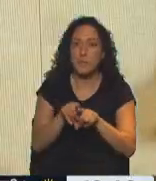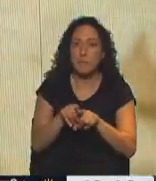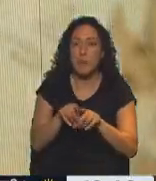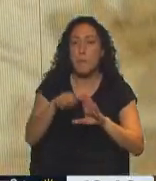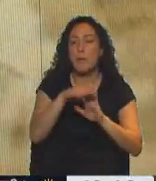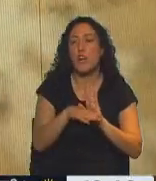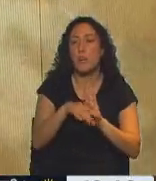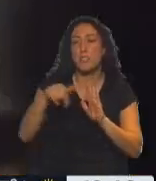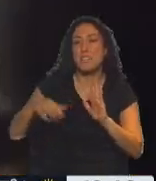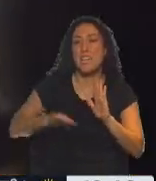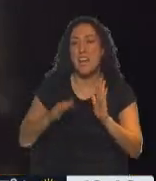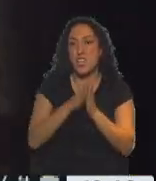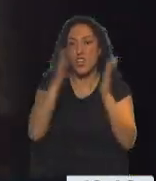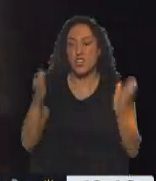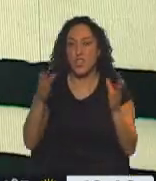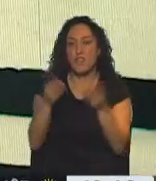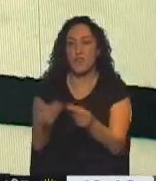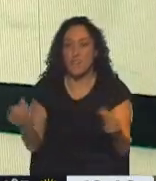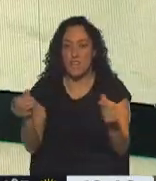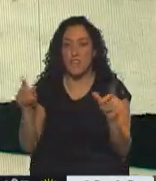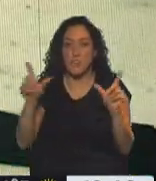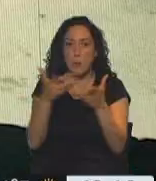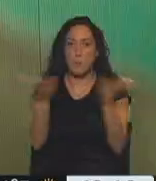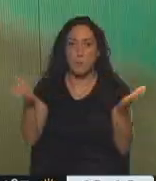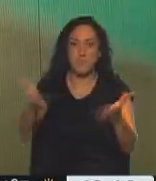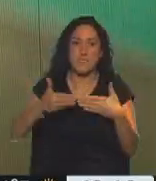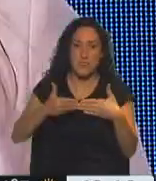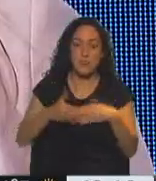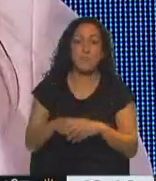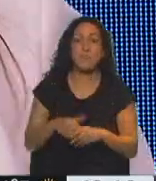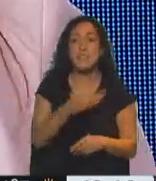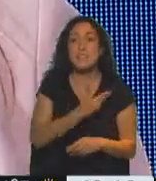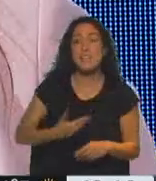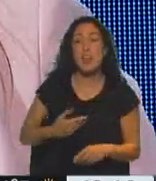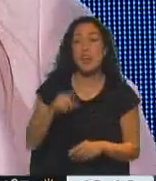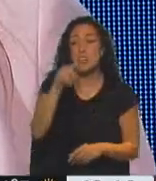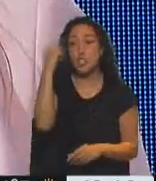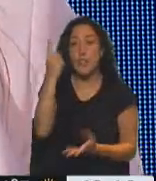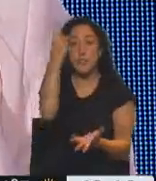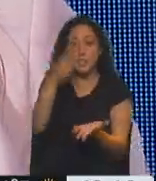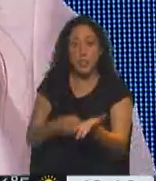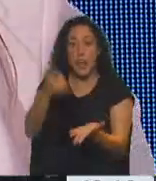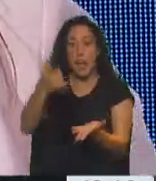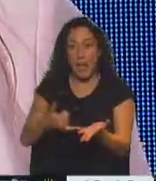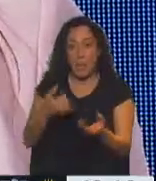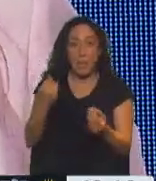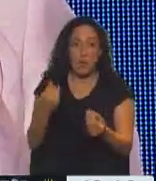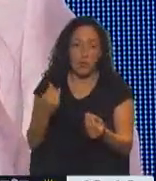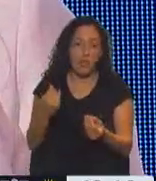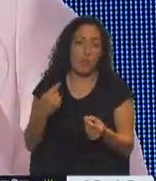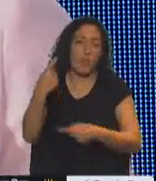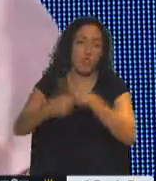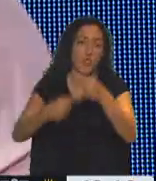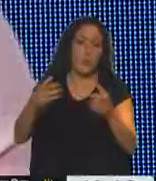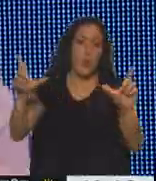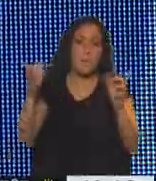programación de este año en la TV pública. Estamos todos aquí porque hay un Estado Nacional que tomó una decisión de poder seguir sosteniendo los